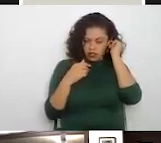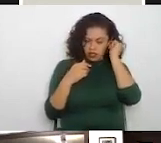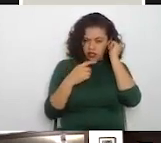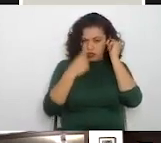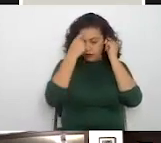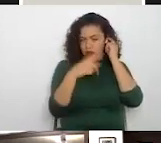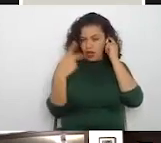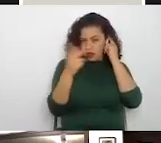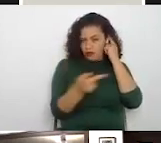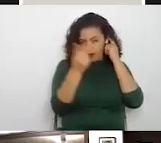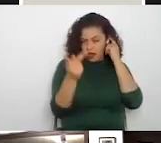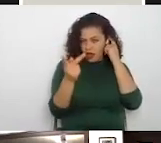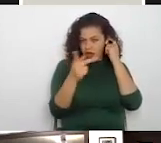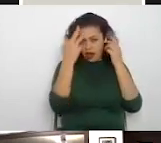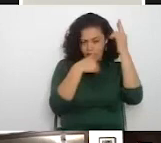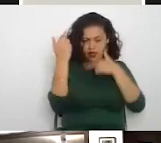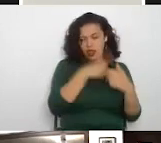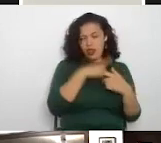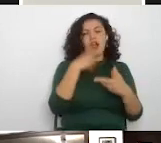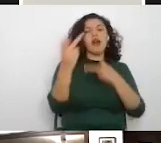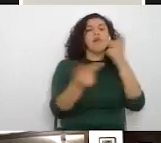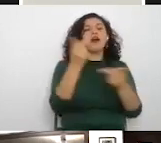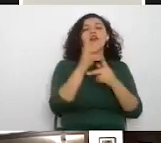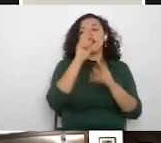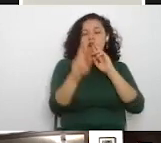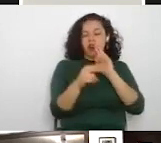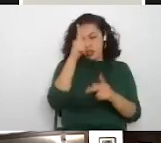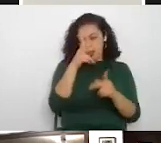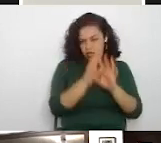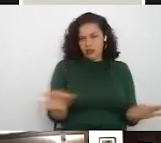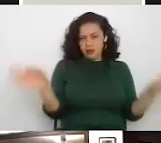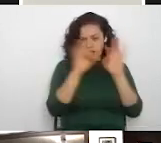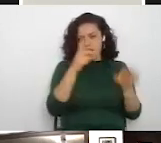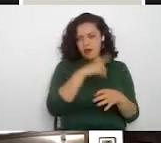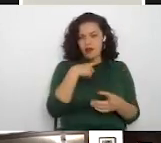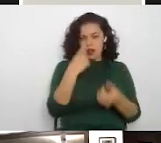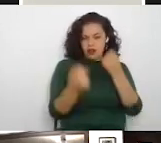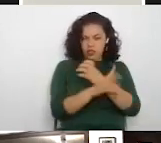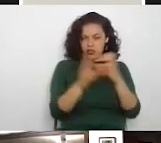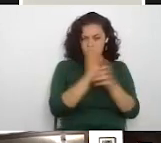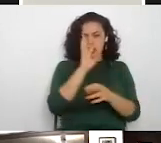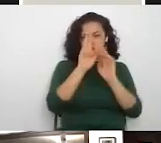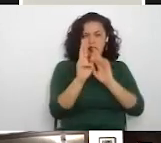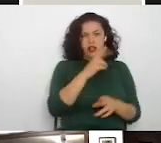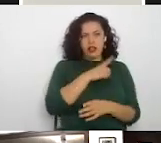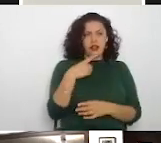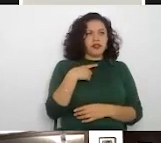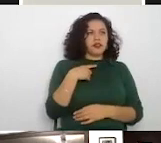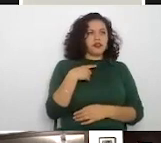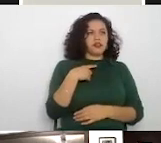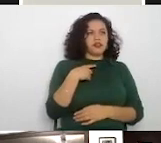siguientes cuestionamientos. Ayer ya les había platicado que tenemos que responder algunas cosas y